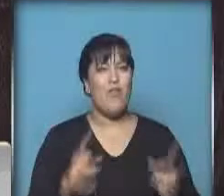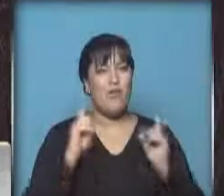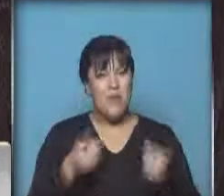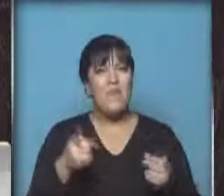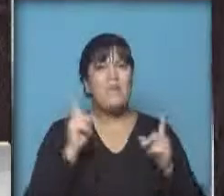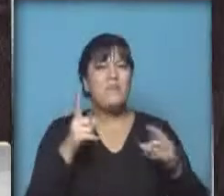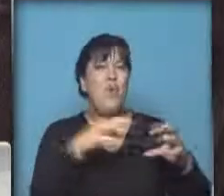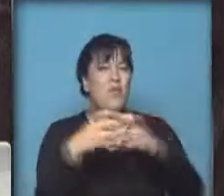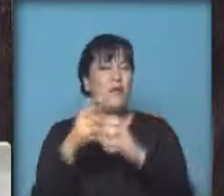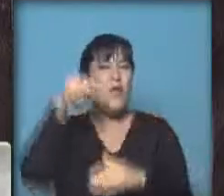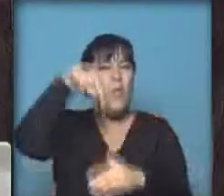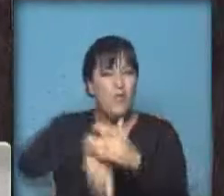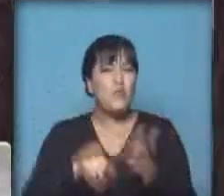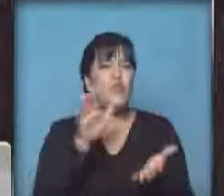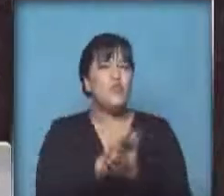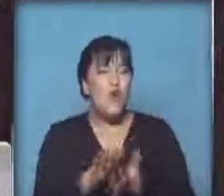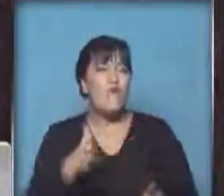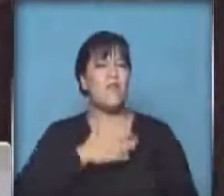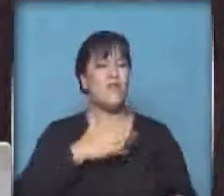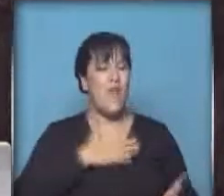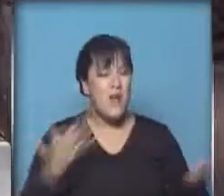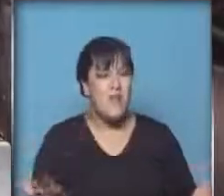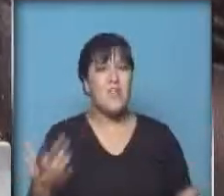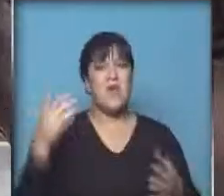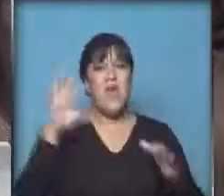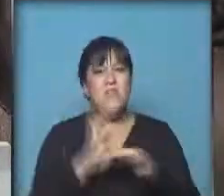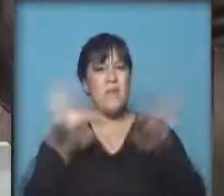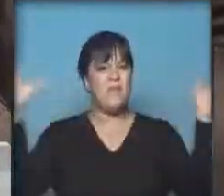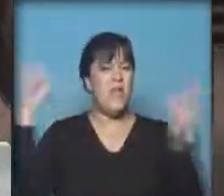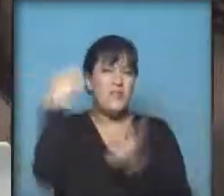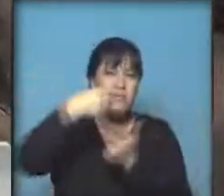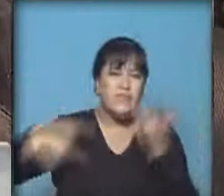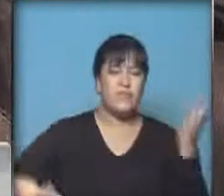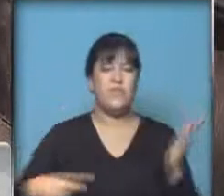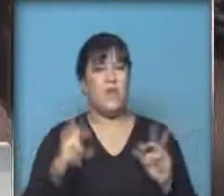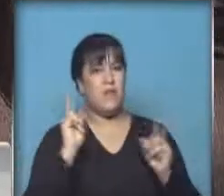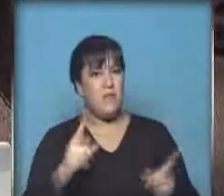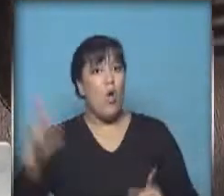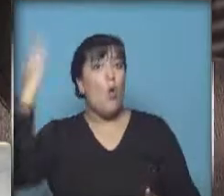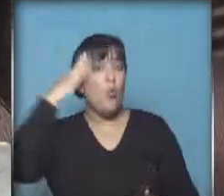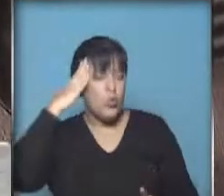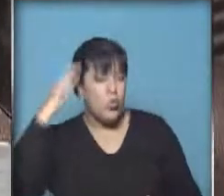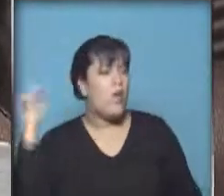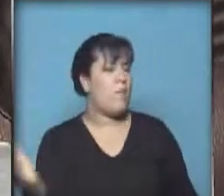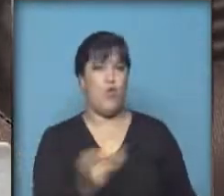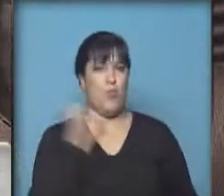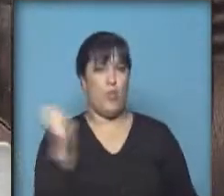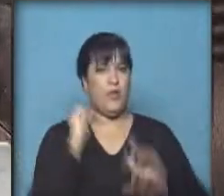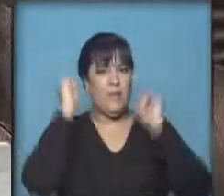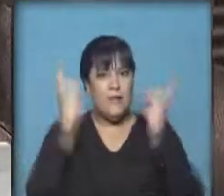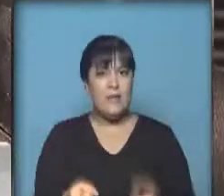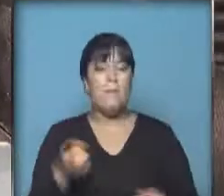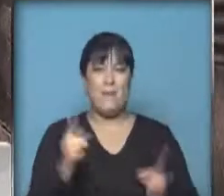discusión profunda de soberanía, independencia, en todos los términos. La cultura es un espacio importantísimo para este